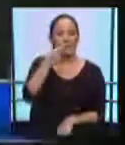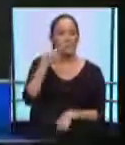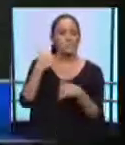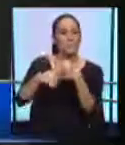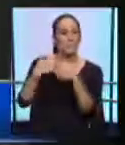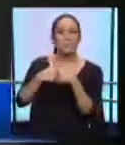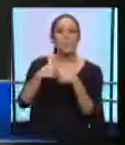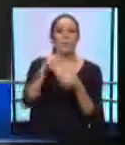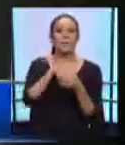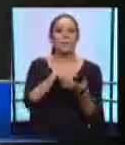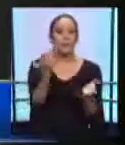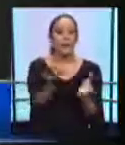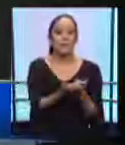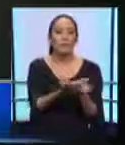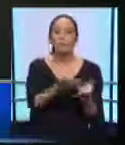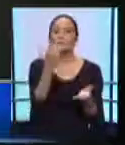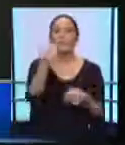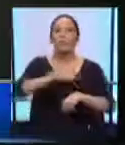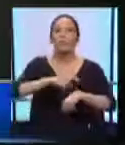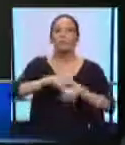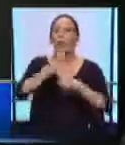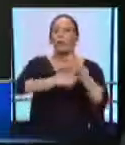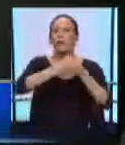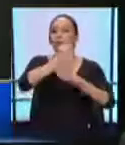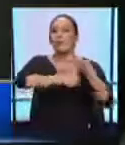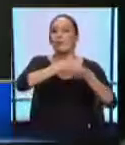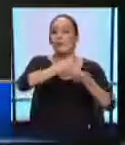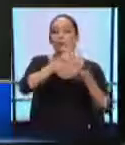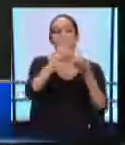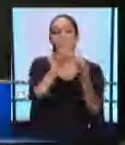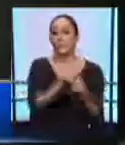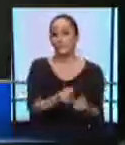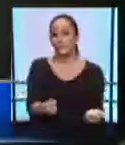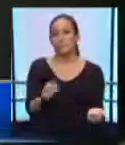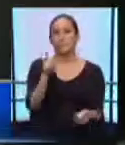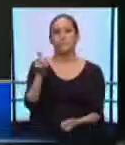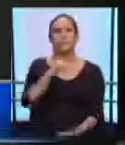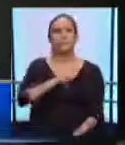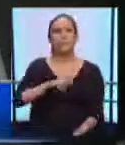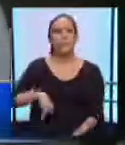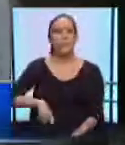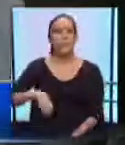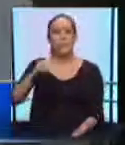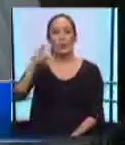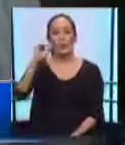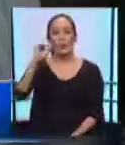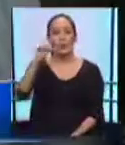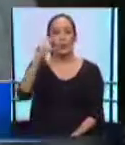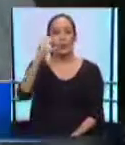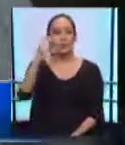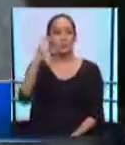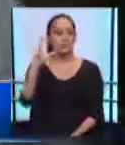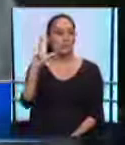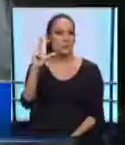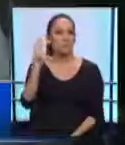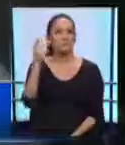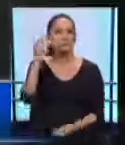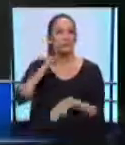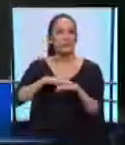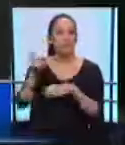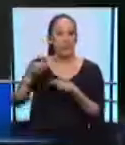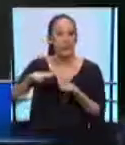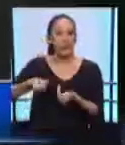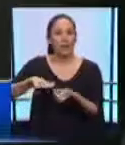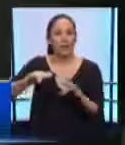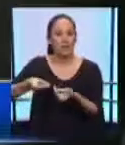de la República, Abdalá Bucaram Ortiz, y de su exsecretario particular, Oscar Celery, por el caso de los gastos